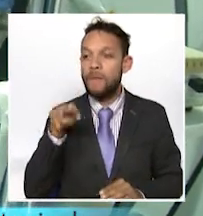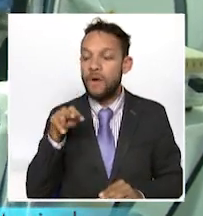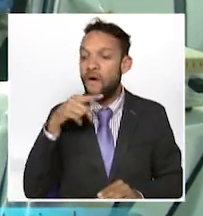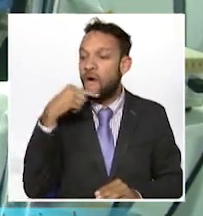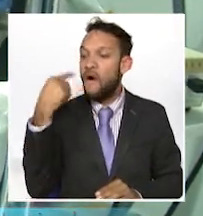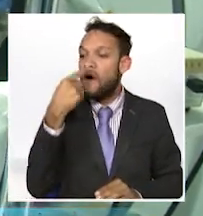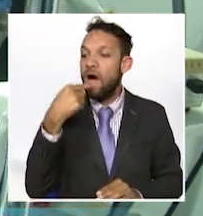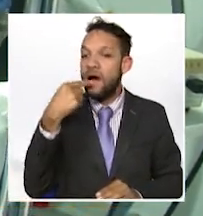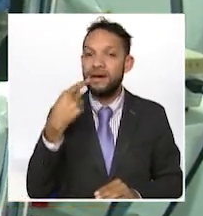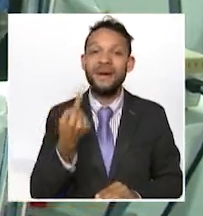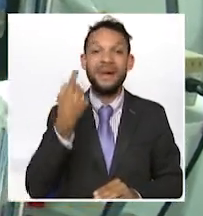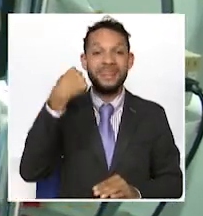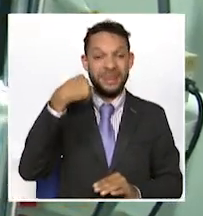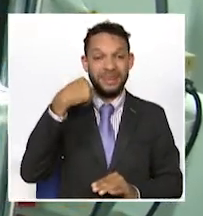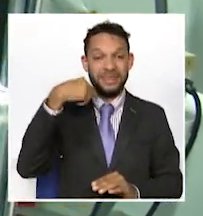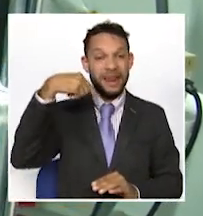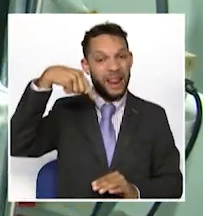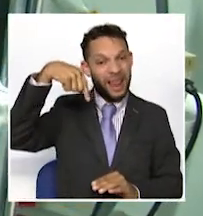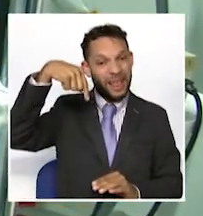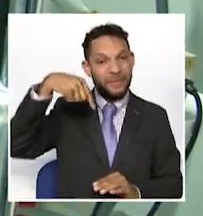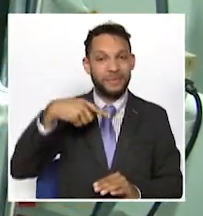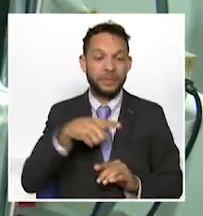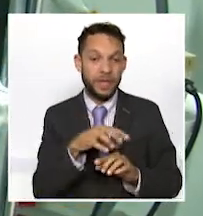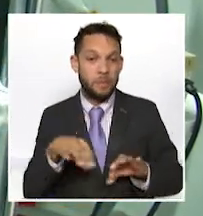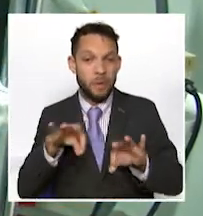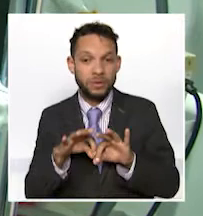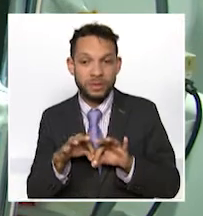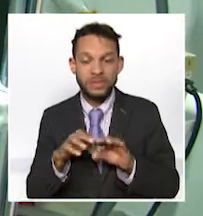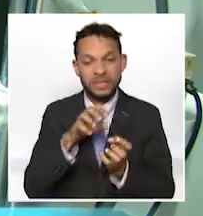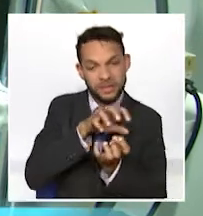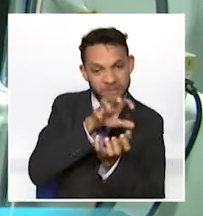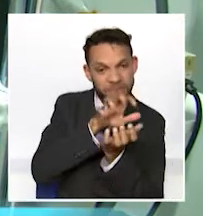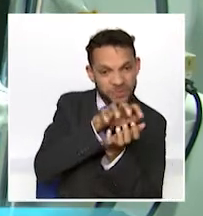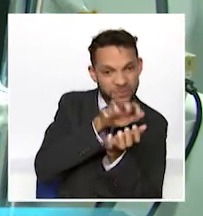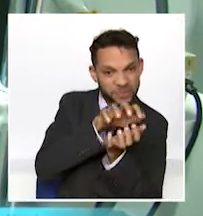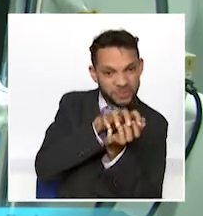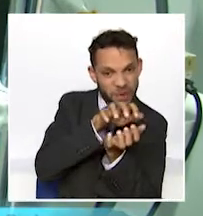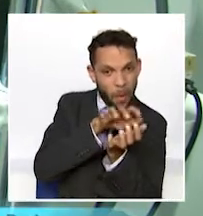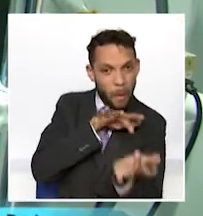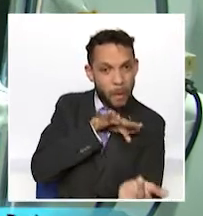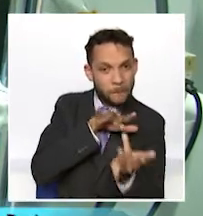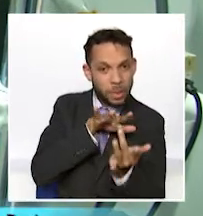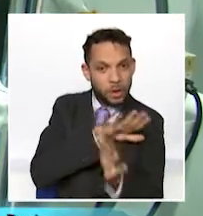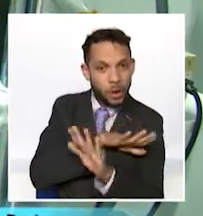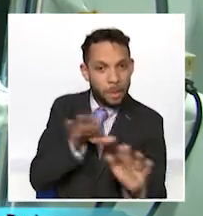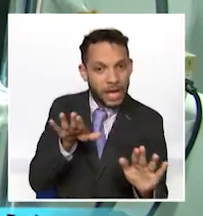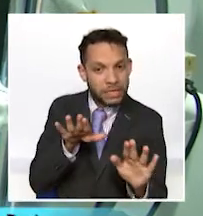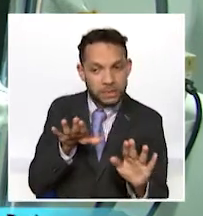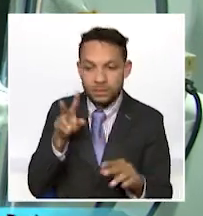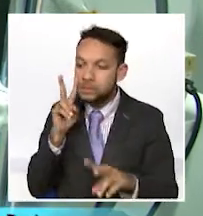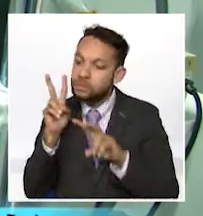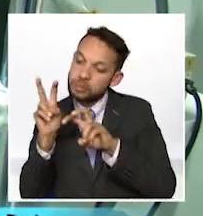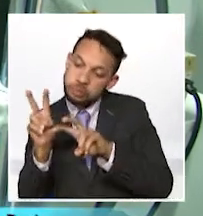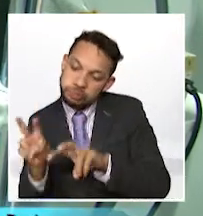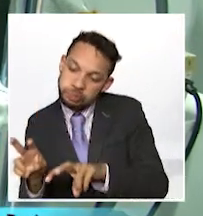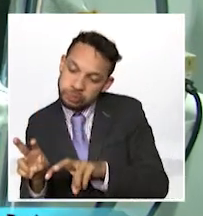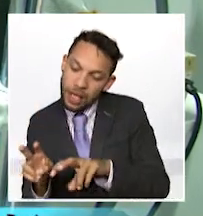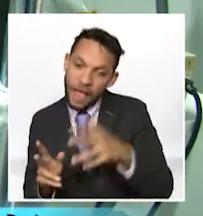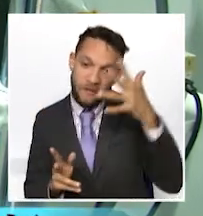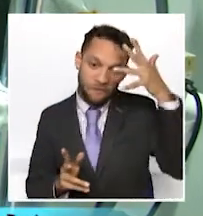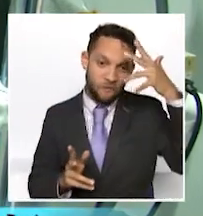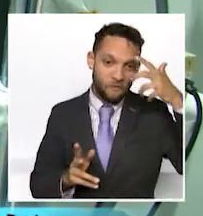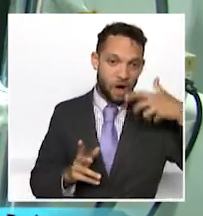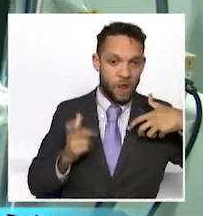la úvula, él mira más o menos los dientes y todo, pero en eso consiste muchas veces la valoración de un